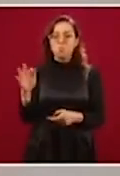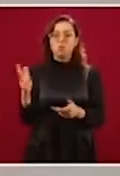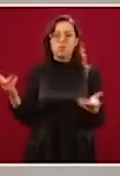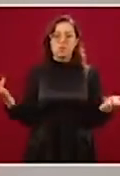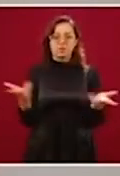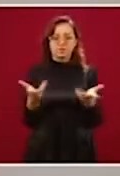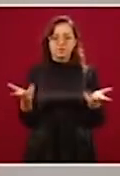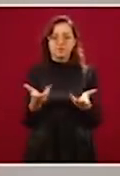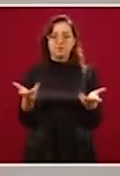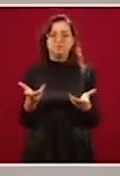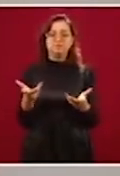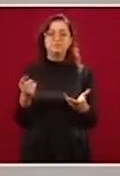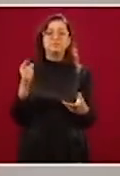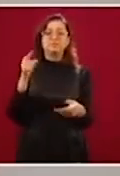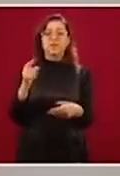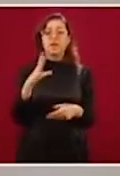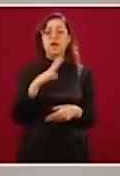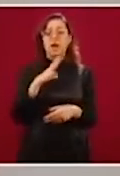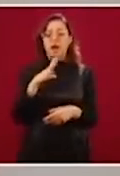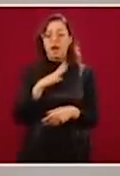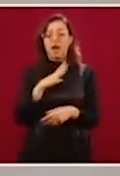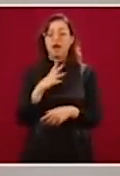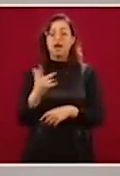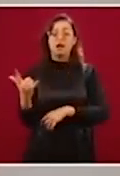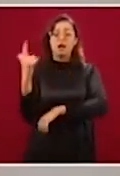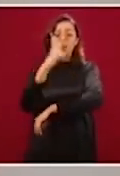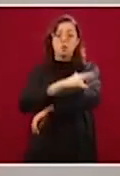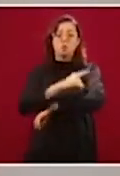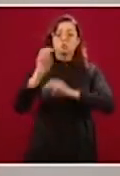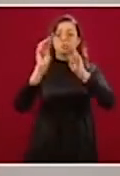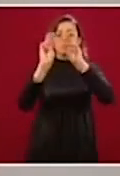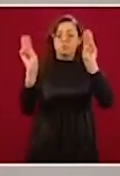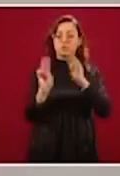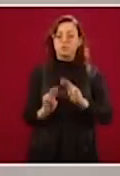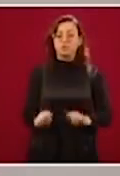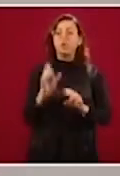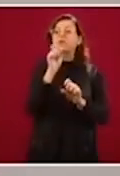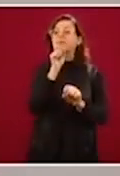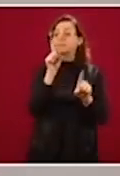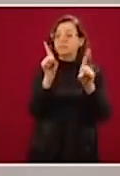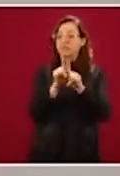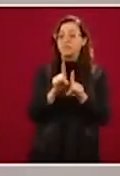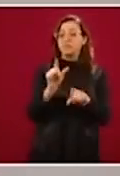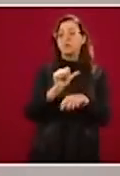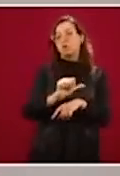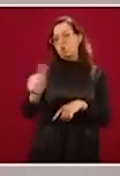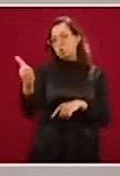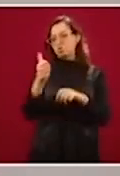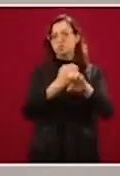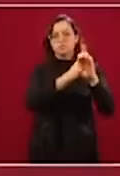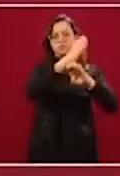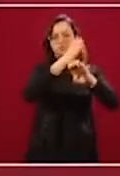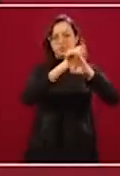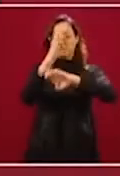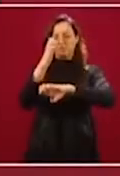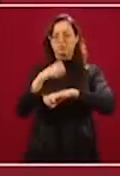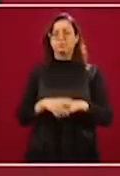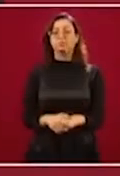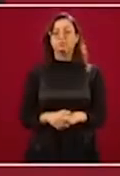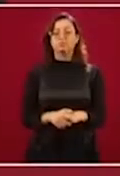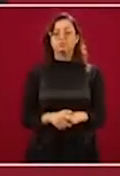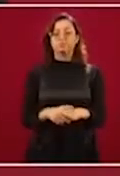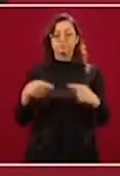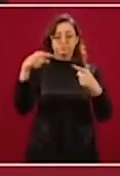entre los aeropuertos que conforman el sistema aeroportuario metropolitano pero a su vez con los demás aeropuertos de la red nacional estos dos últimos